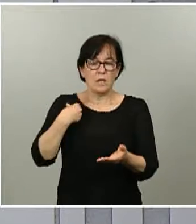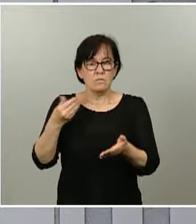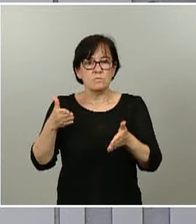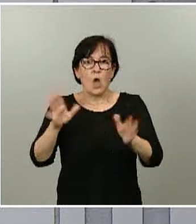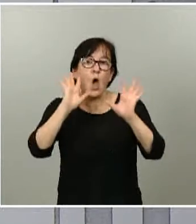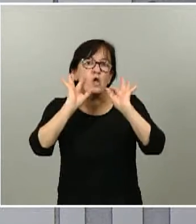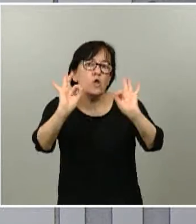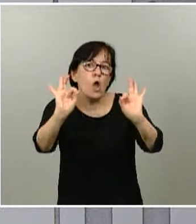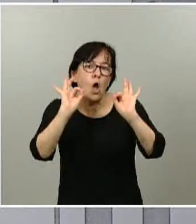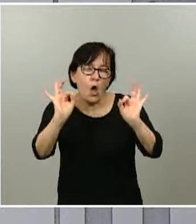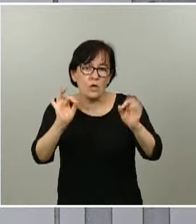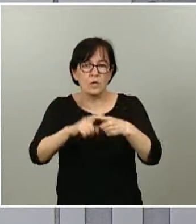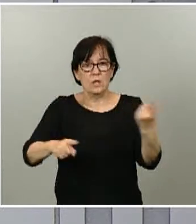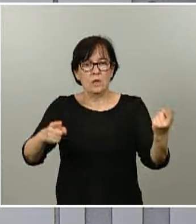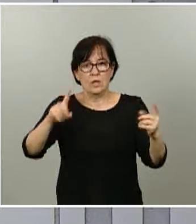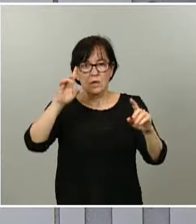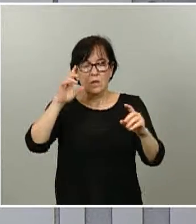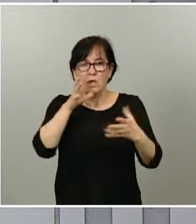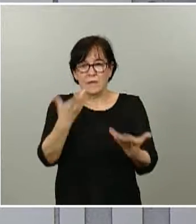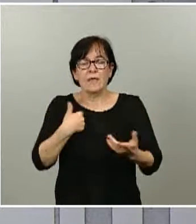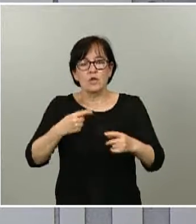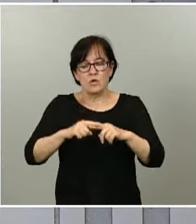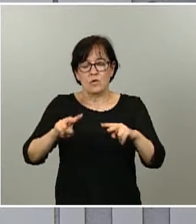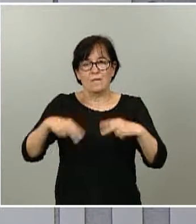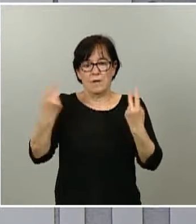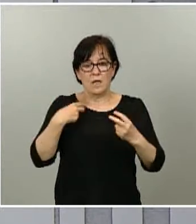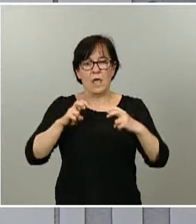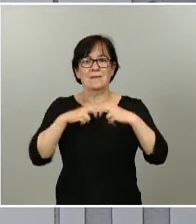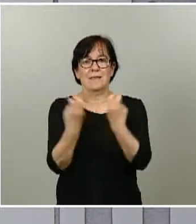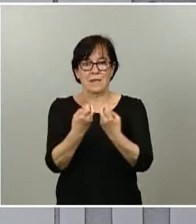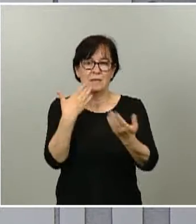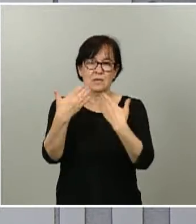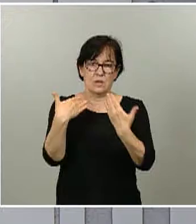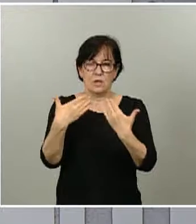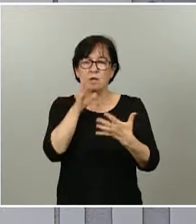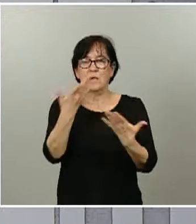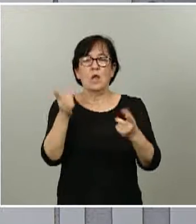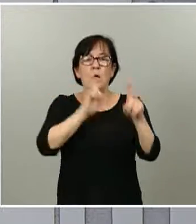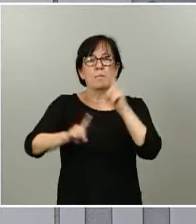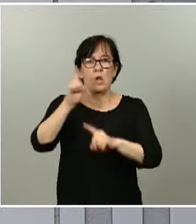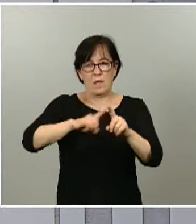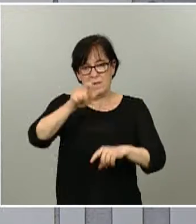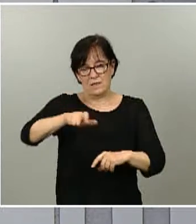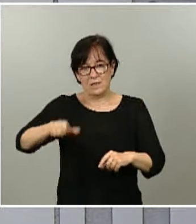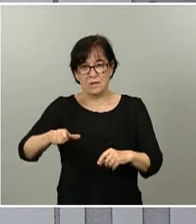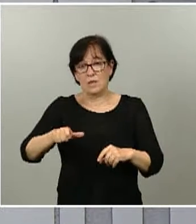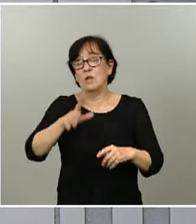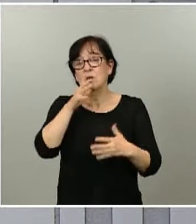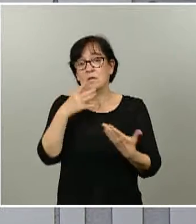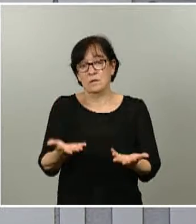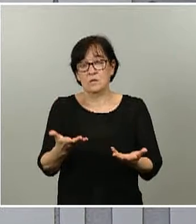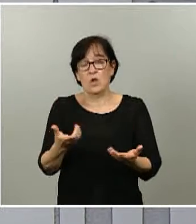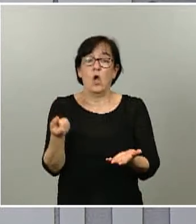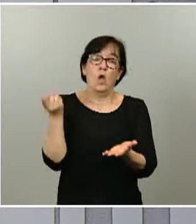esa senda de la cordura que nos permita sentarnos a dialogar a propósito de los problemas de los ciudadanos. Y, en este sentido, nuevamente hacemos